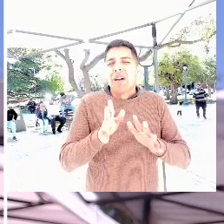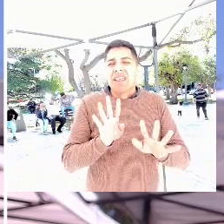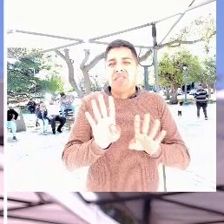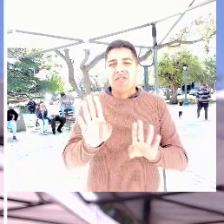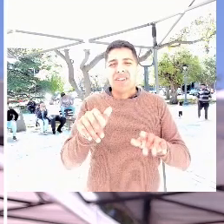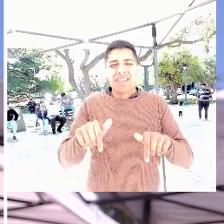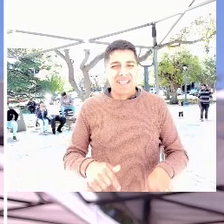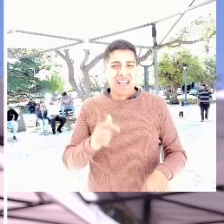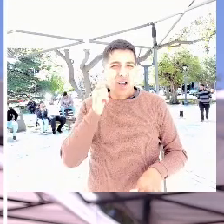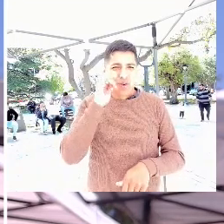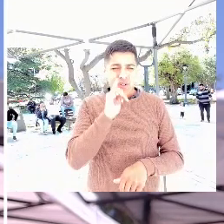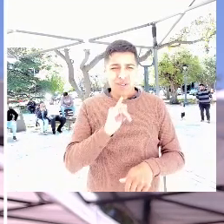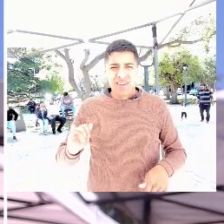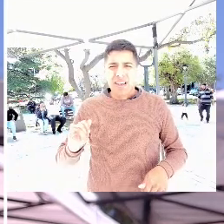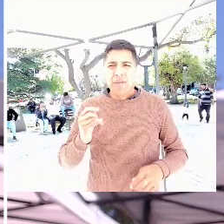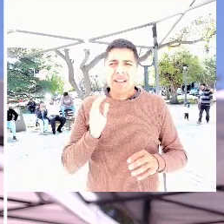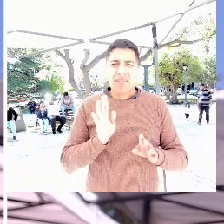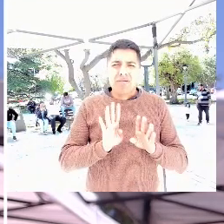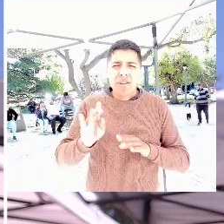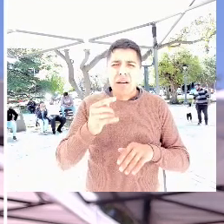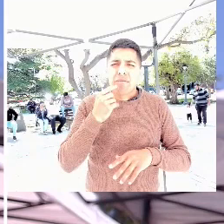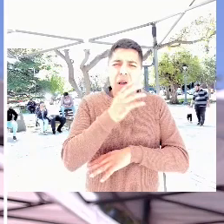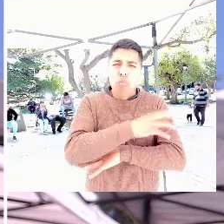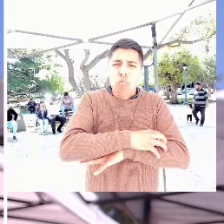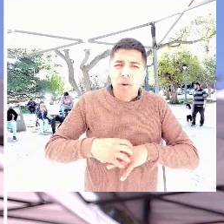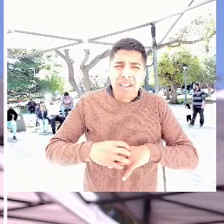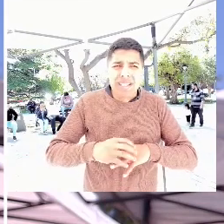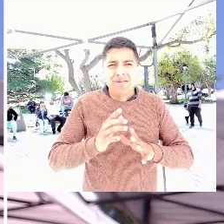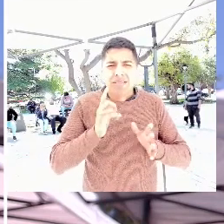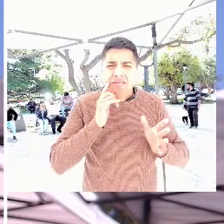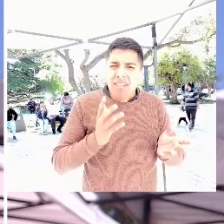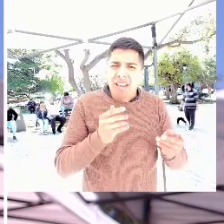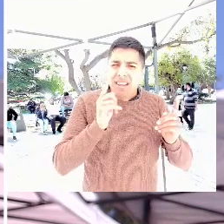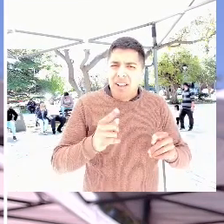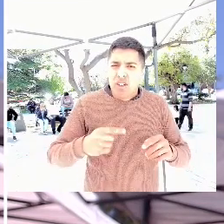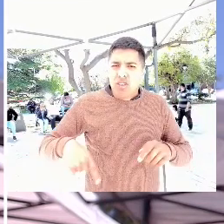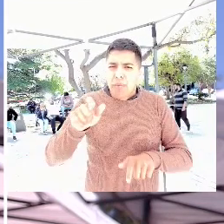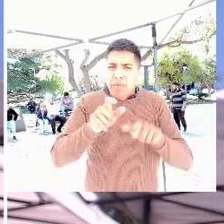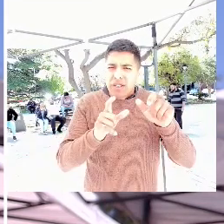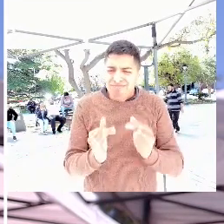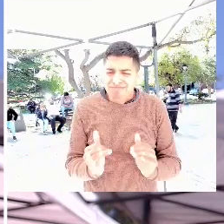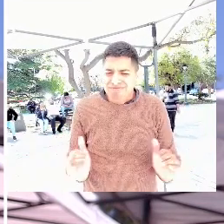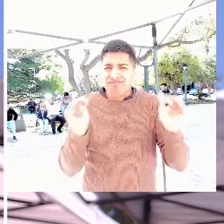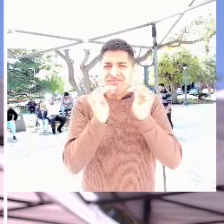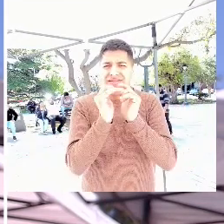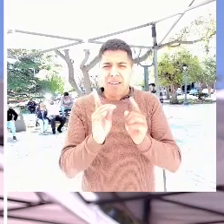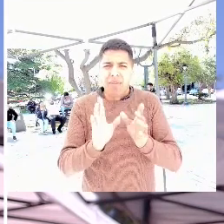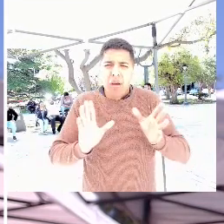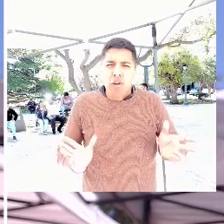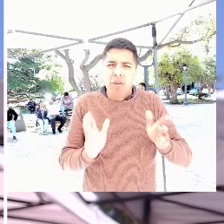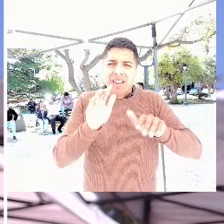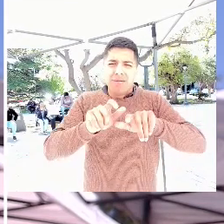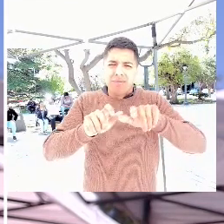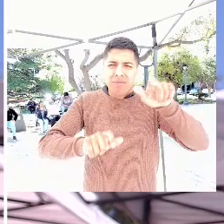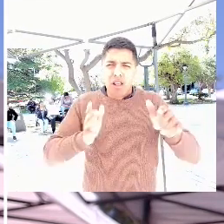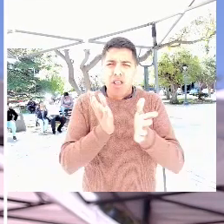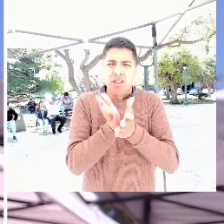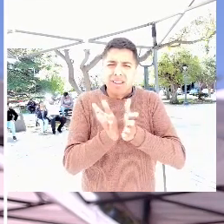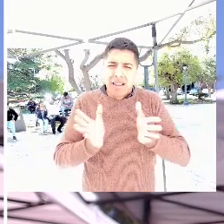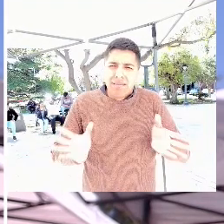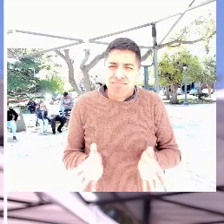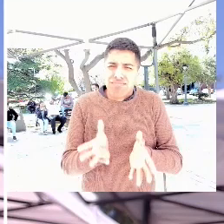en Godecruz para combatir la pobreza, para igualarnos, para buscar la promoción social y el verdadero desarrollo